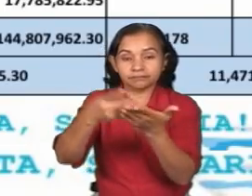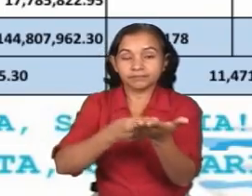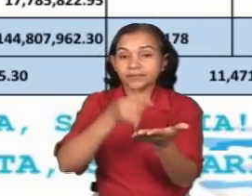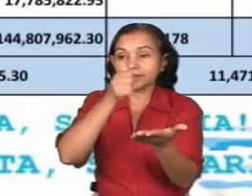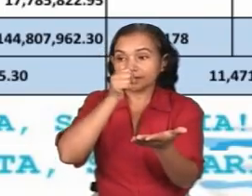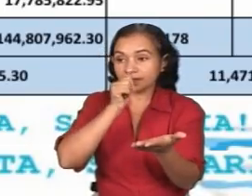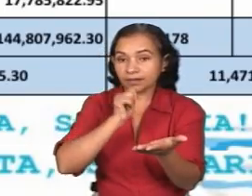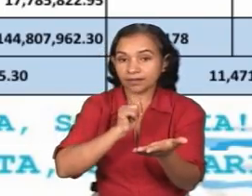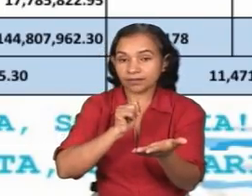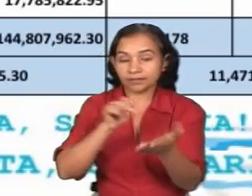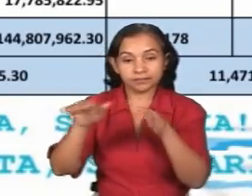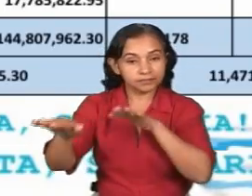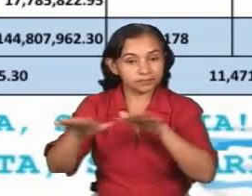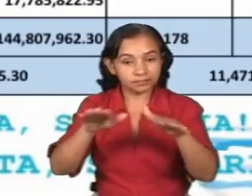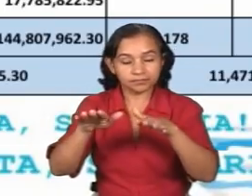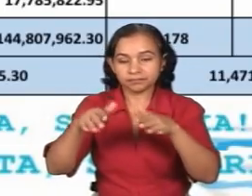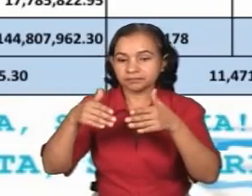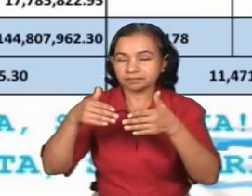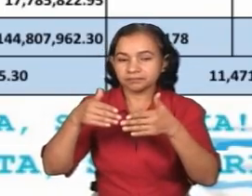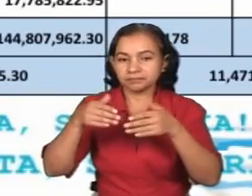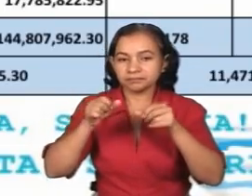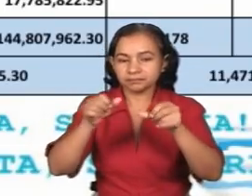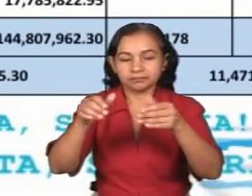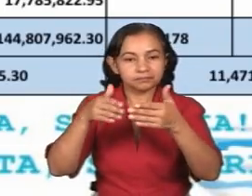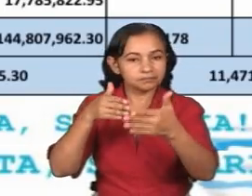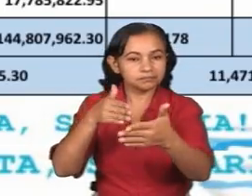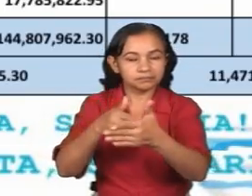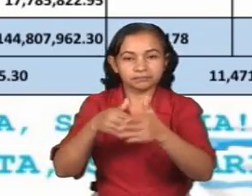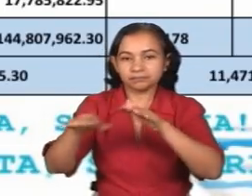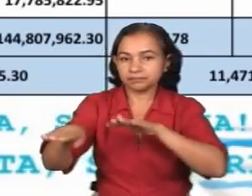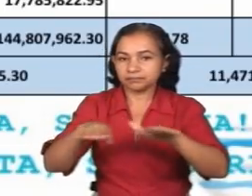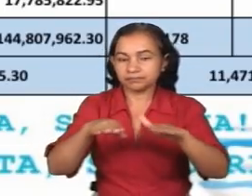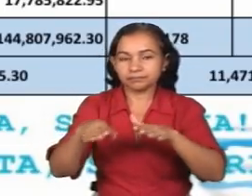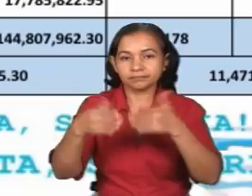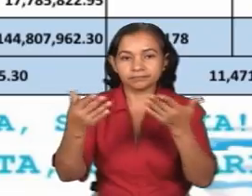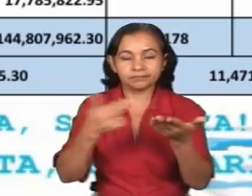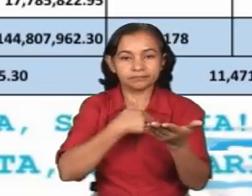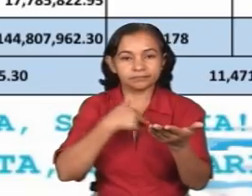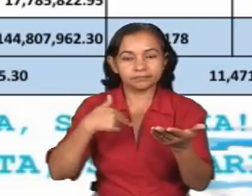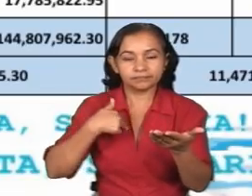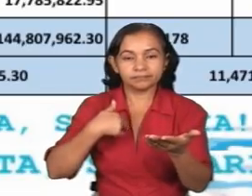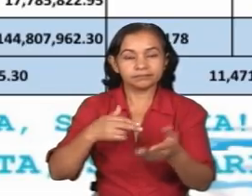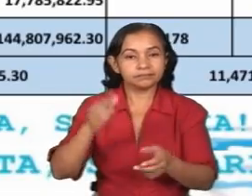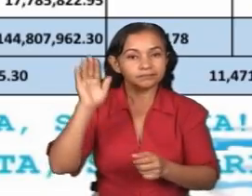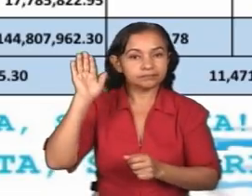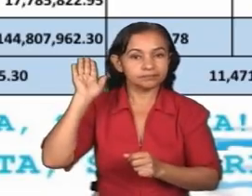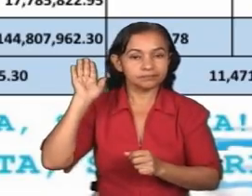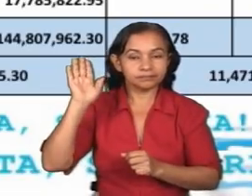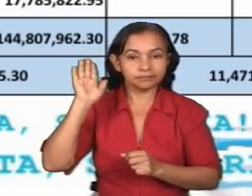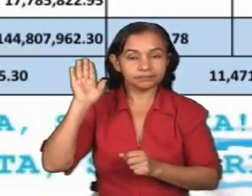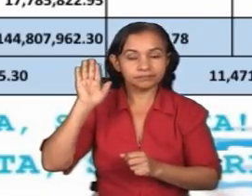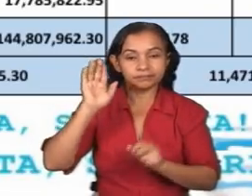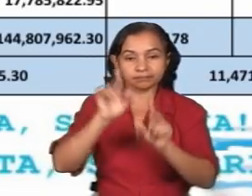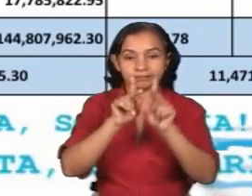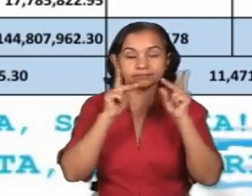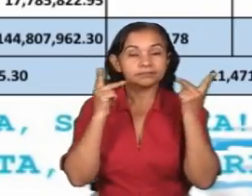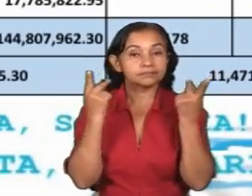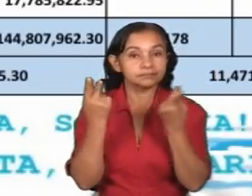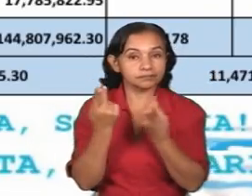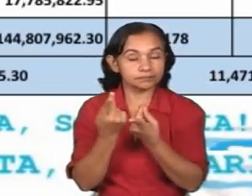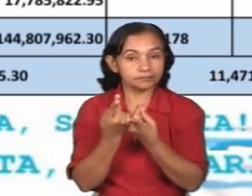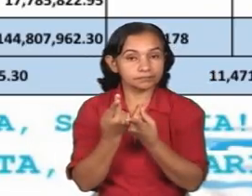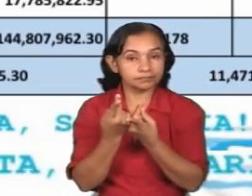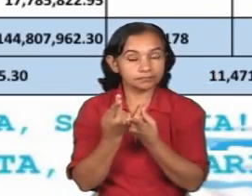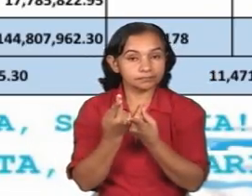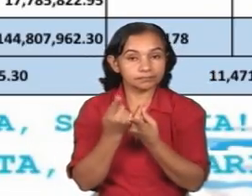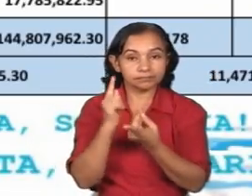y no pudieron ni podrán, es que esa es la verdad. Nosotros estamos comprometidos con nuestro pueblo en que